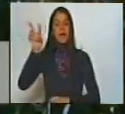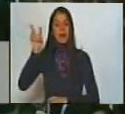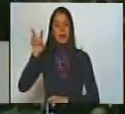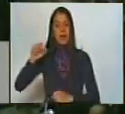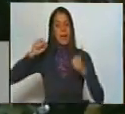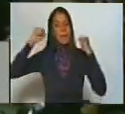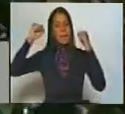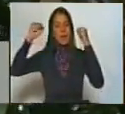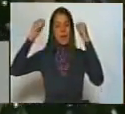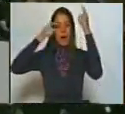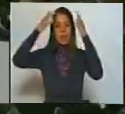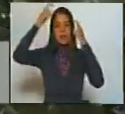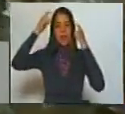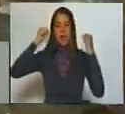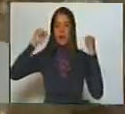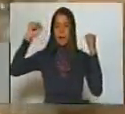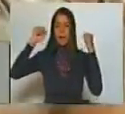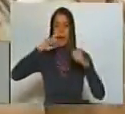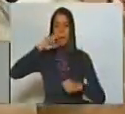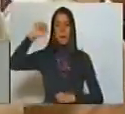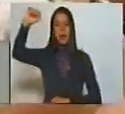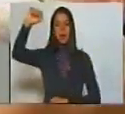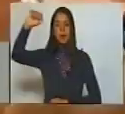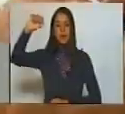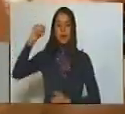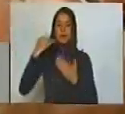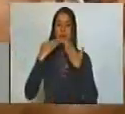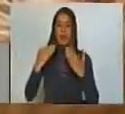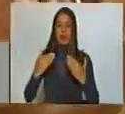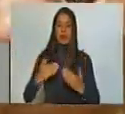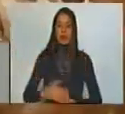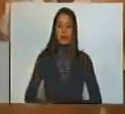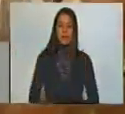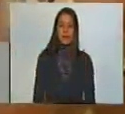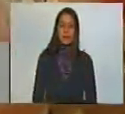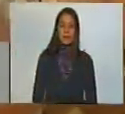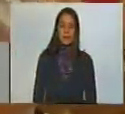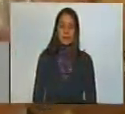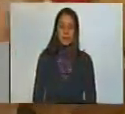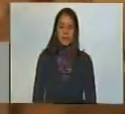viva Chávez y Maduro! Muchas gracias.